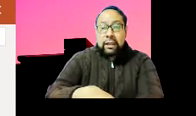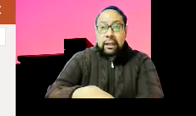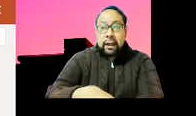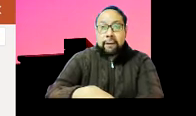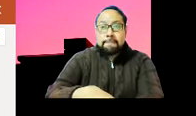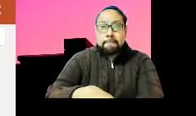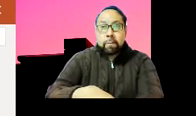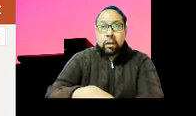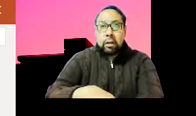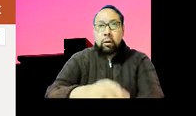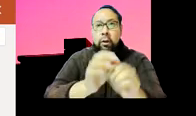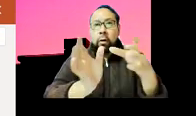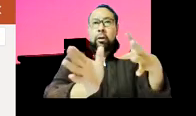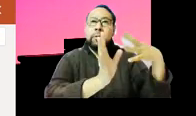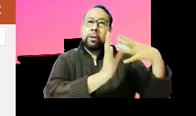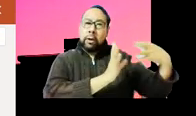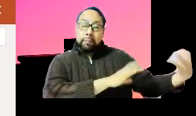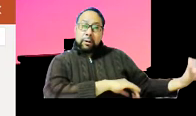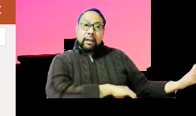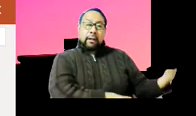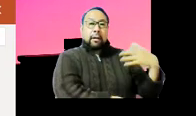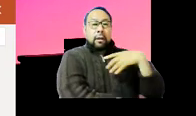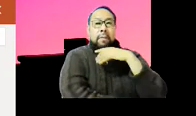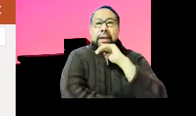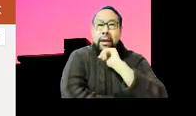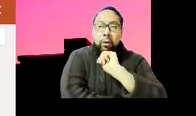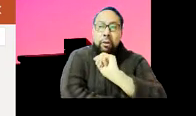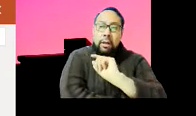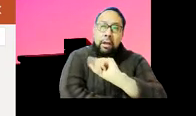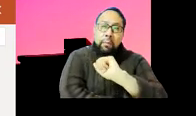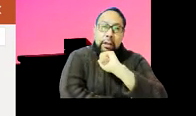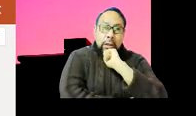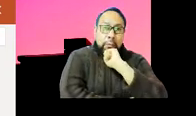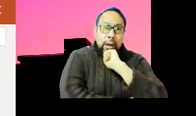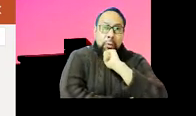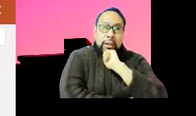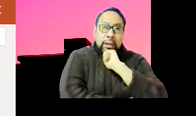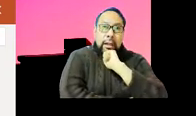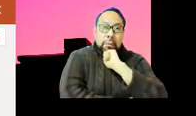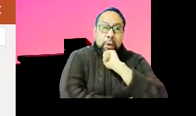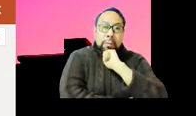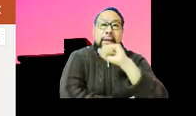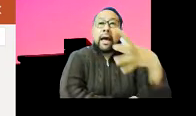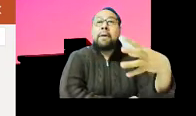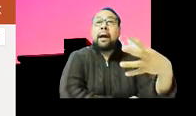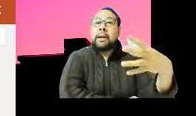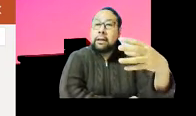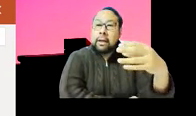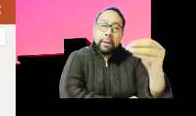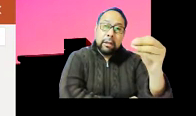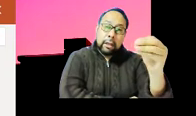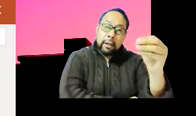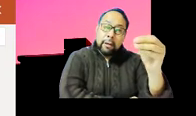la publicidad, sí, cuando vimos la historia de la publicidad, veíamos que en un principio la publicidad, pues,